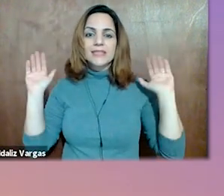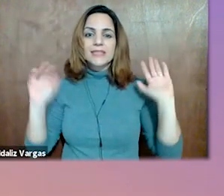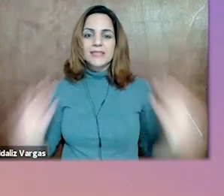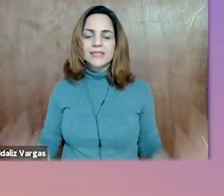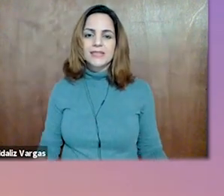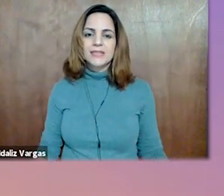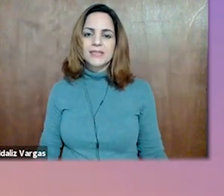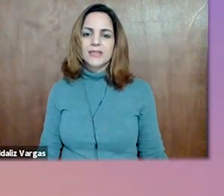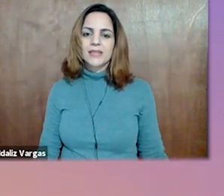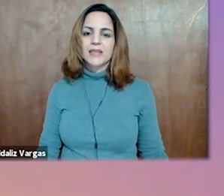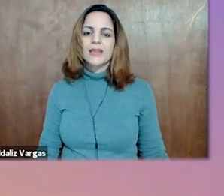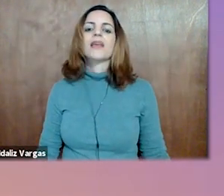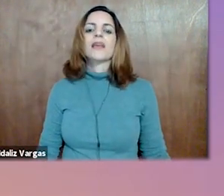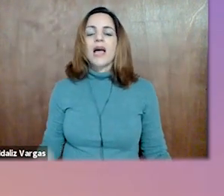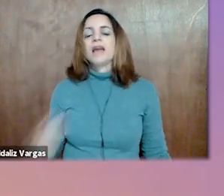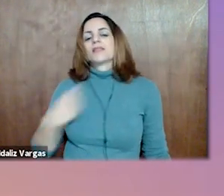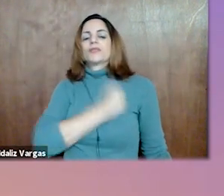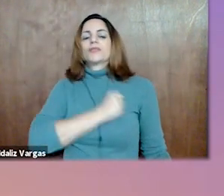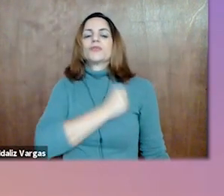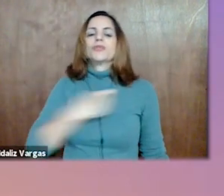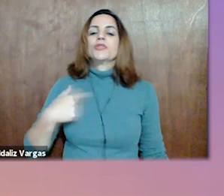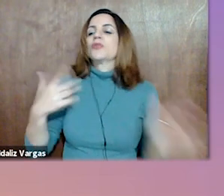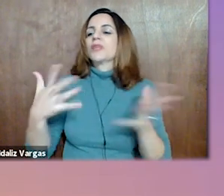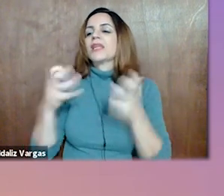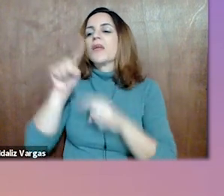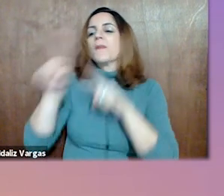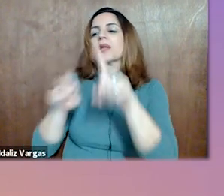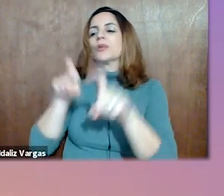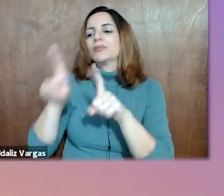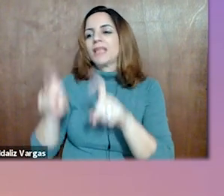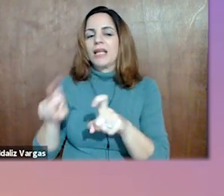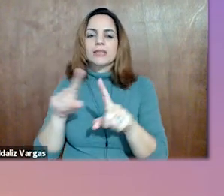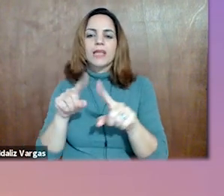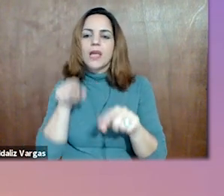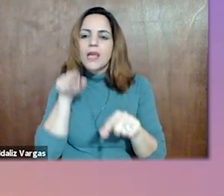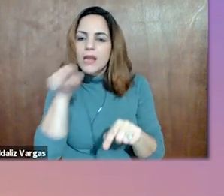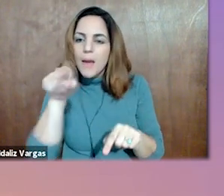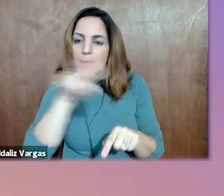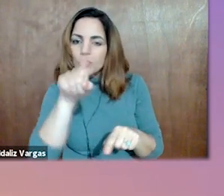Thank you, Digna. I just asked this question that I'll put in the chat.